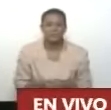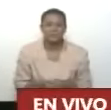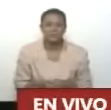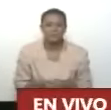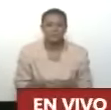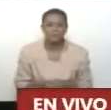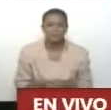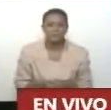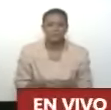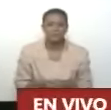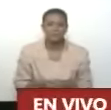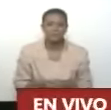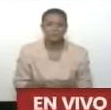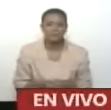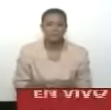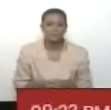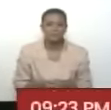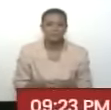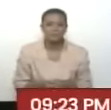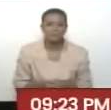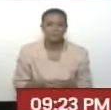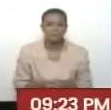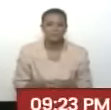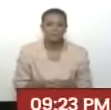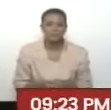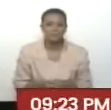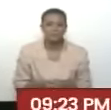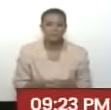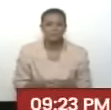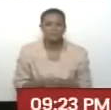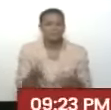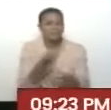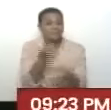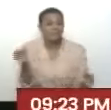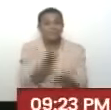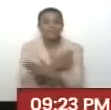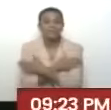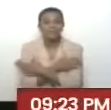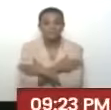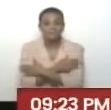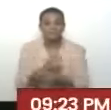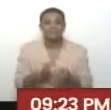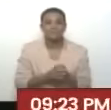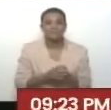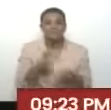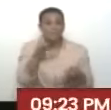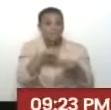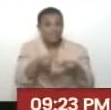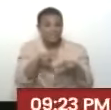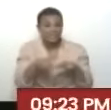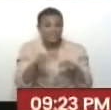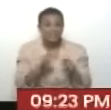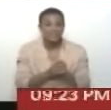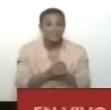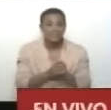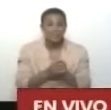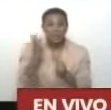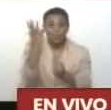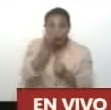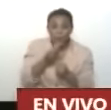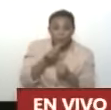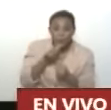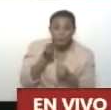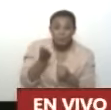consultivo. Consultivo. Correcto. Excelente. Fíjate tú, los niños, la